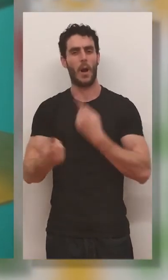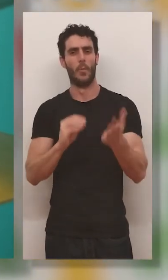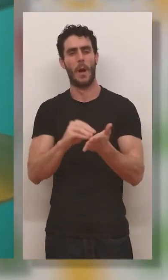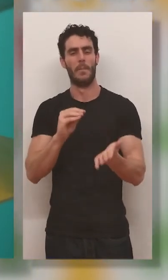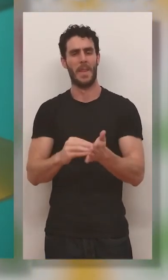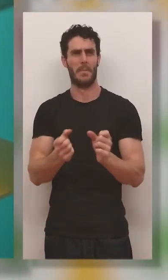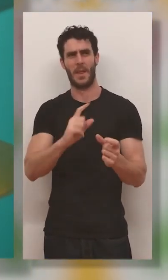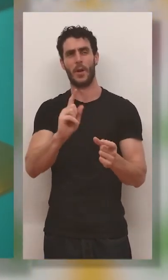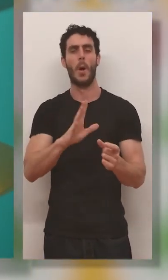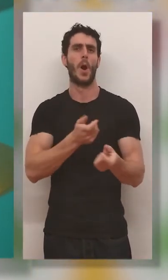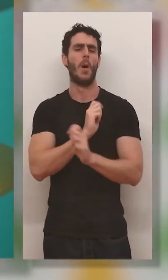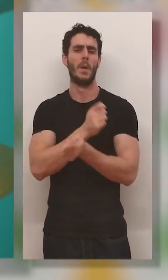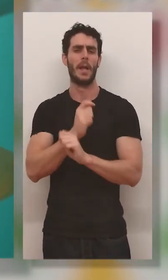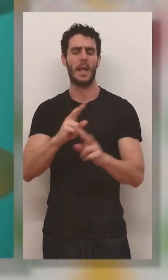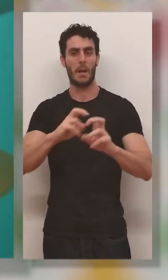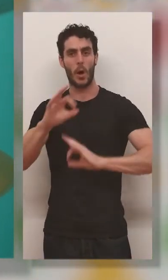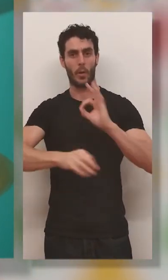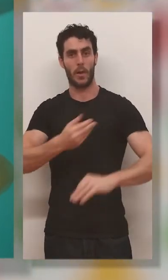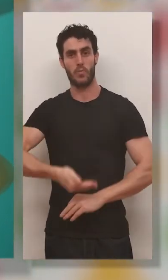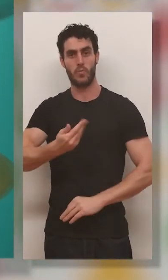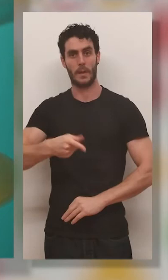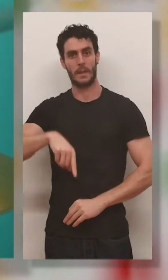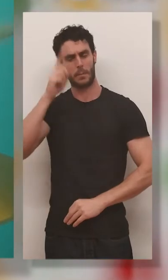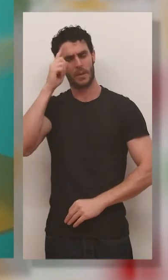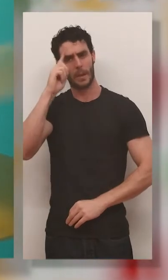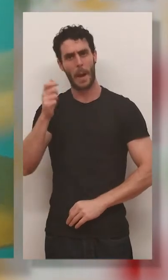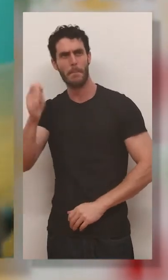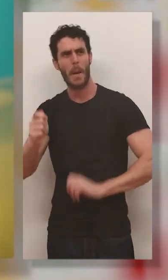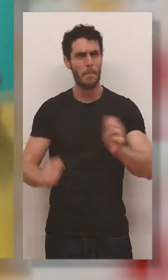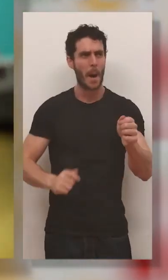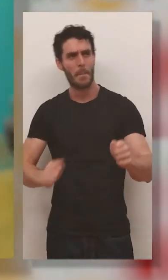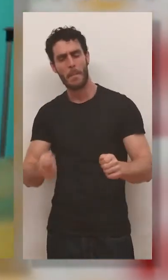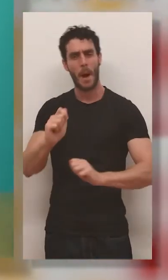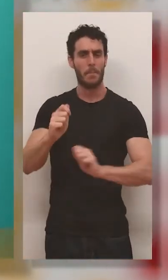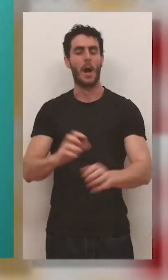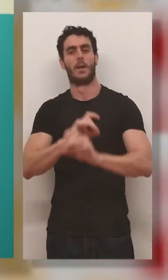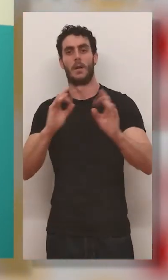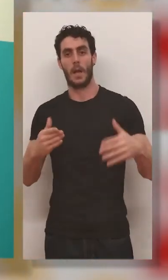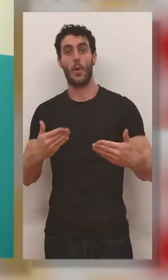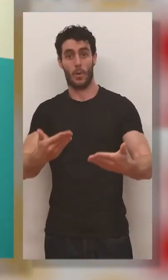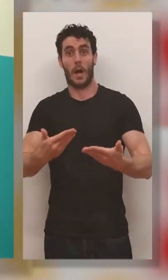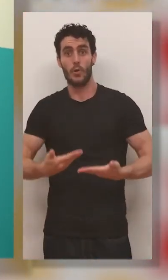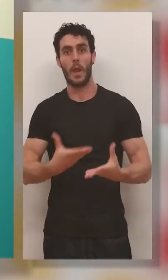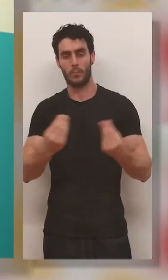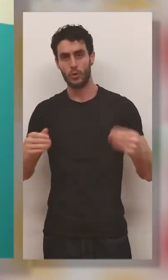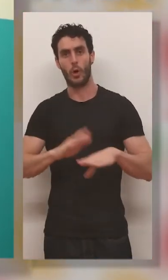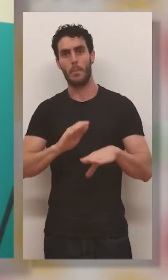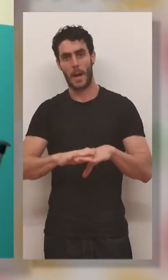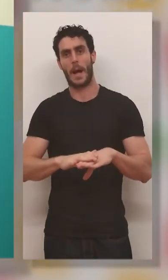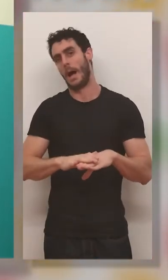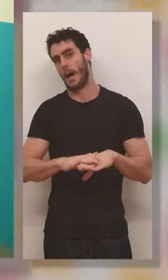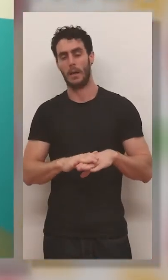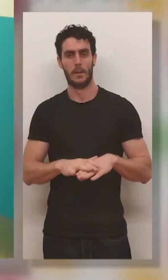la batería también es mucho de coordinar y saber cuándo hay que hacer cada cosa, entonces también te puede ayudar un poco a saber ordenar más